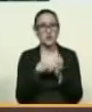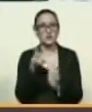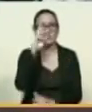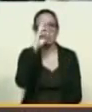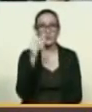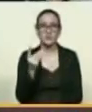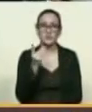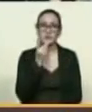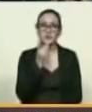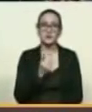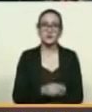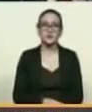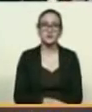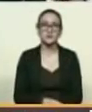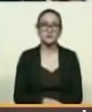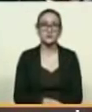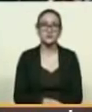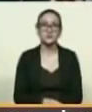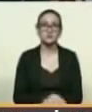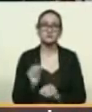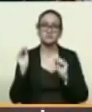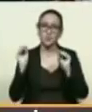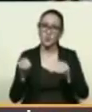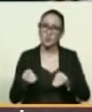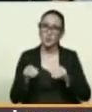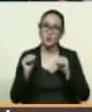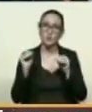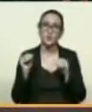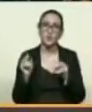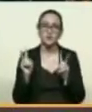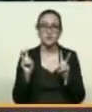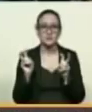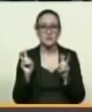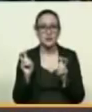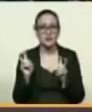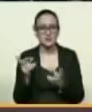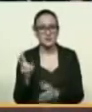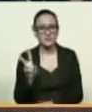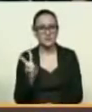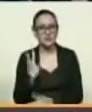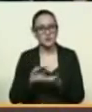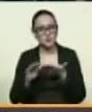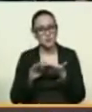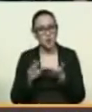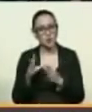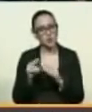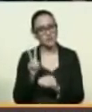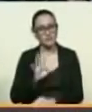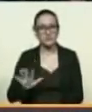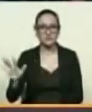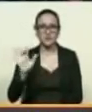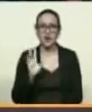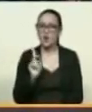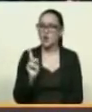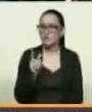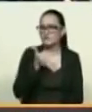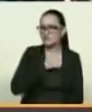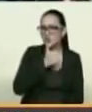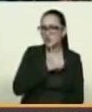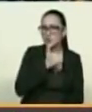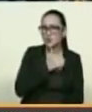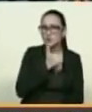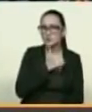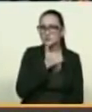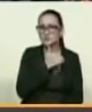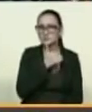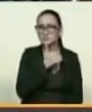República Dominicana, insistiendo en que los asuntos de los venezolanos los resolvemos los venezolanos. No toleramos, no hemos